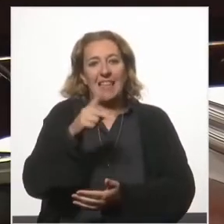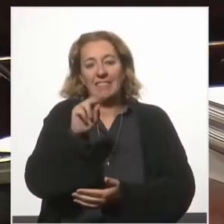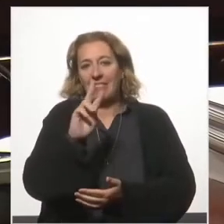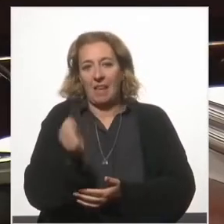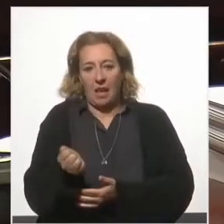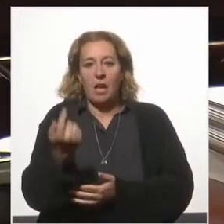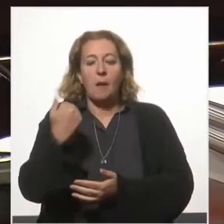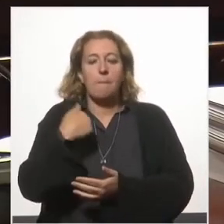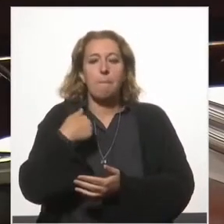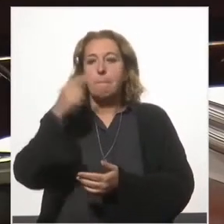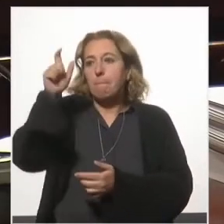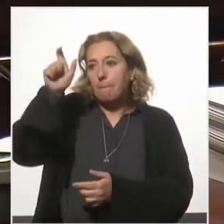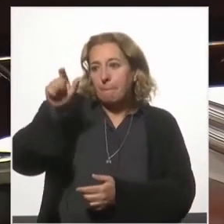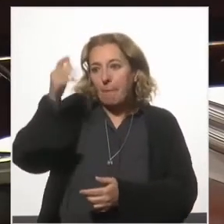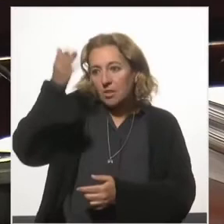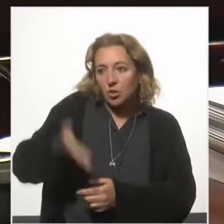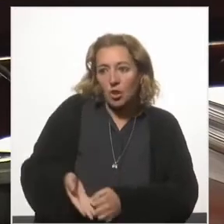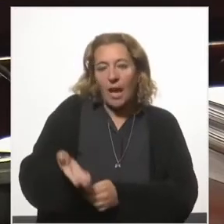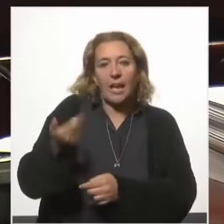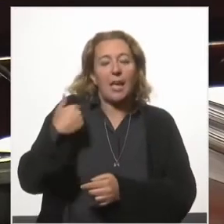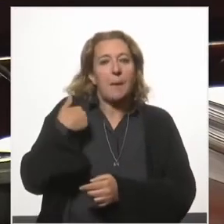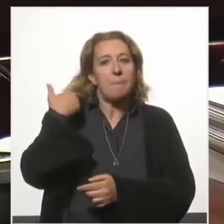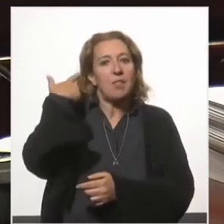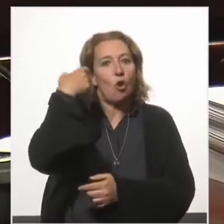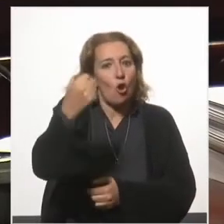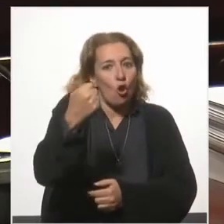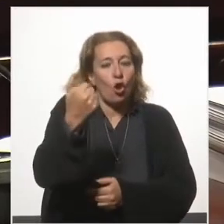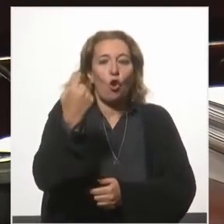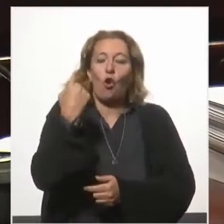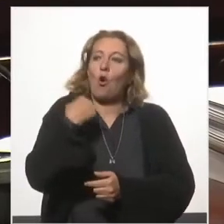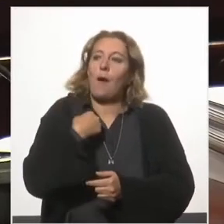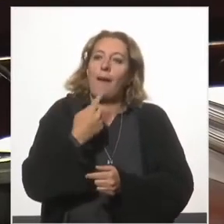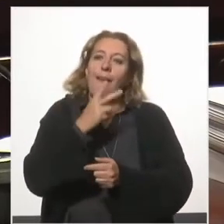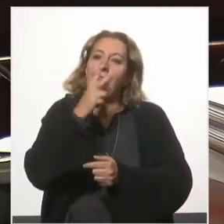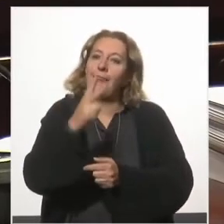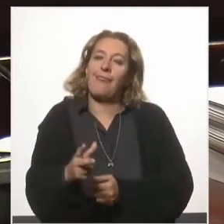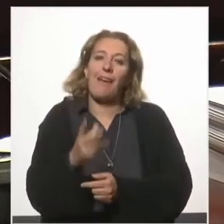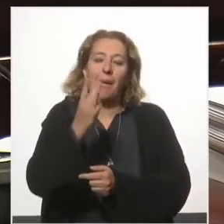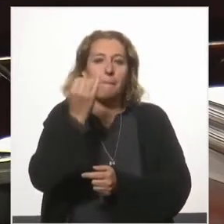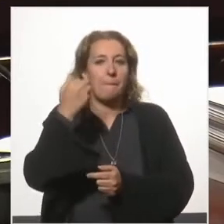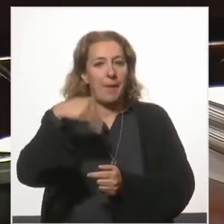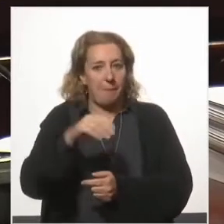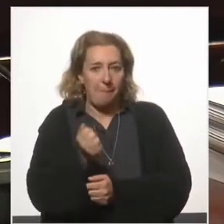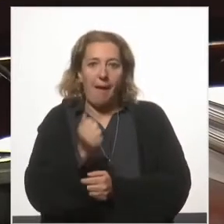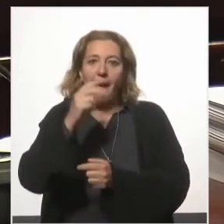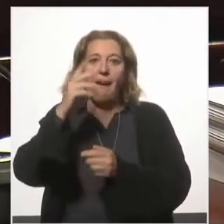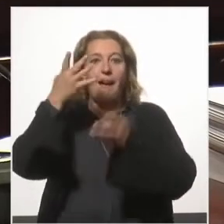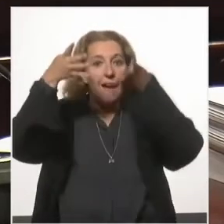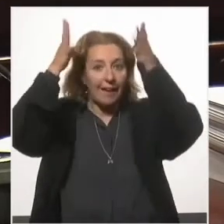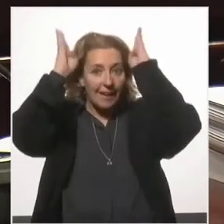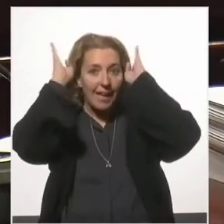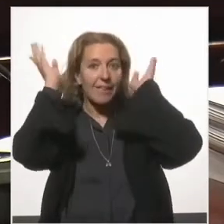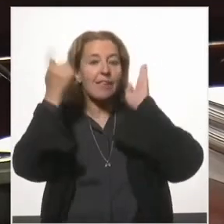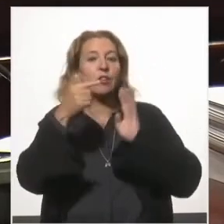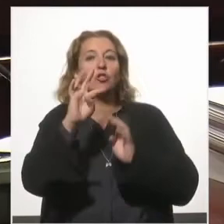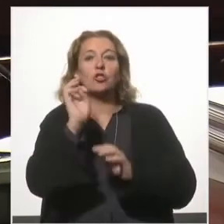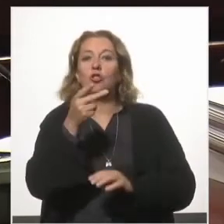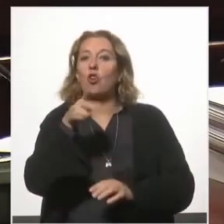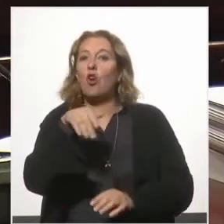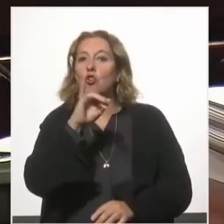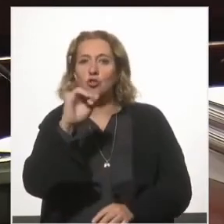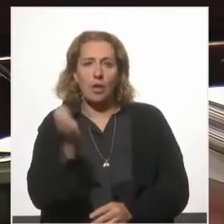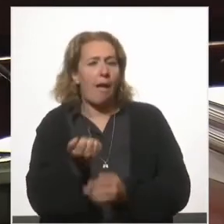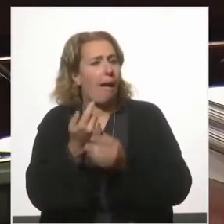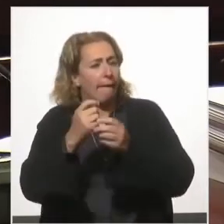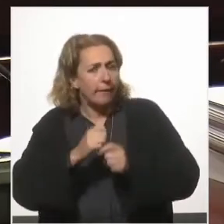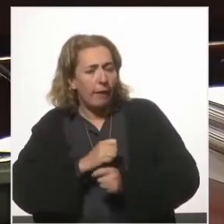personaje mitológico, la hija de Príamo, el rey de Troya, y Hécuba, había resucitado.